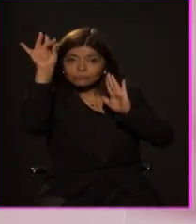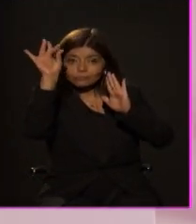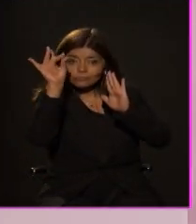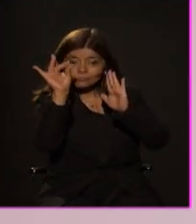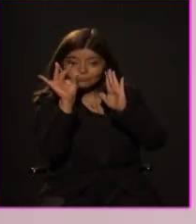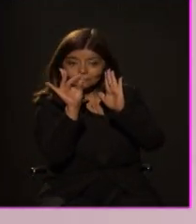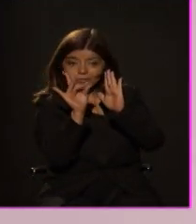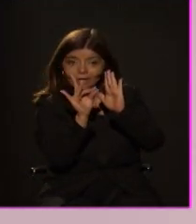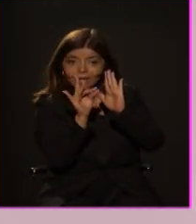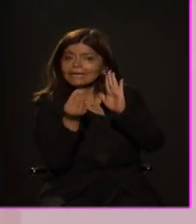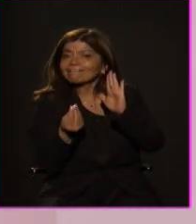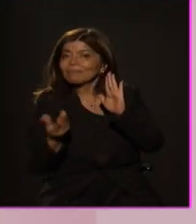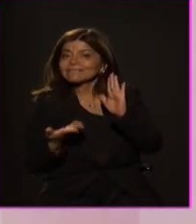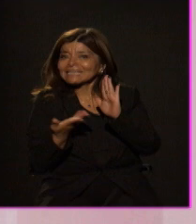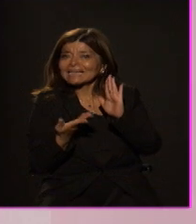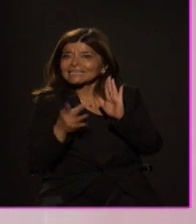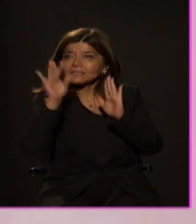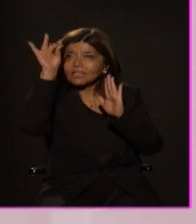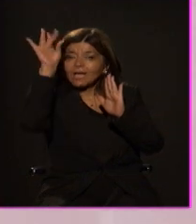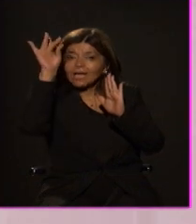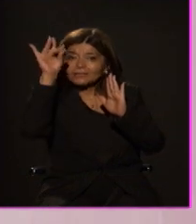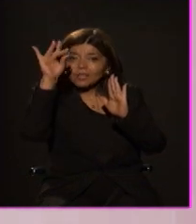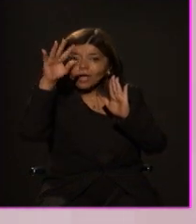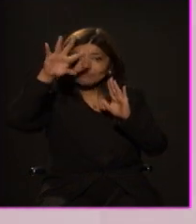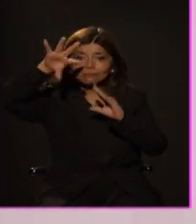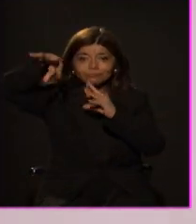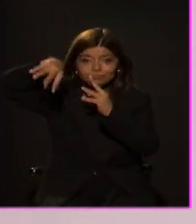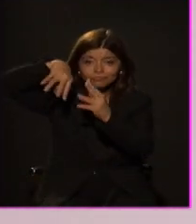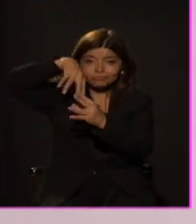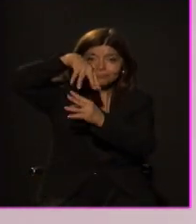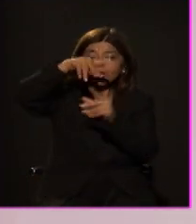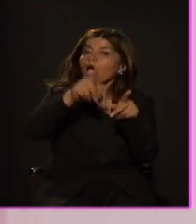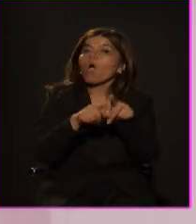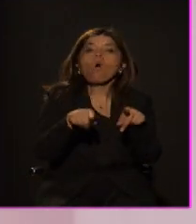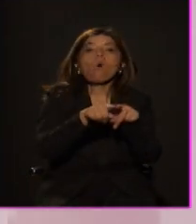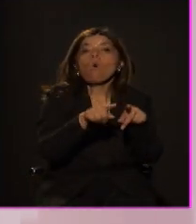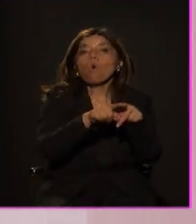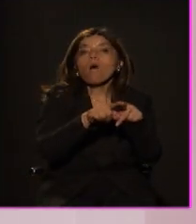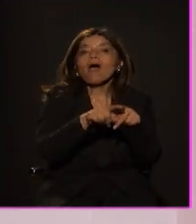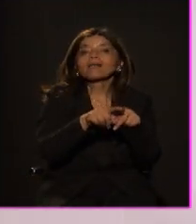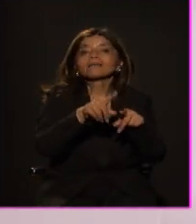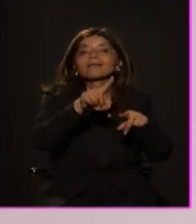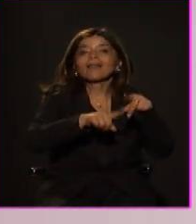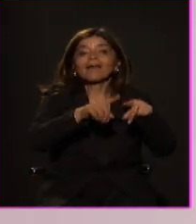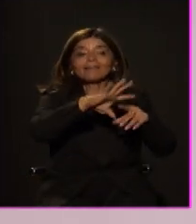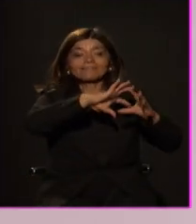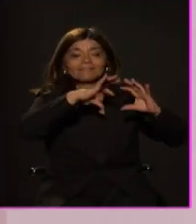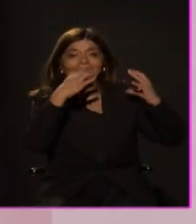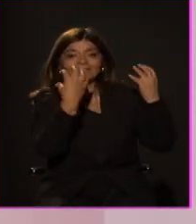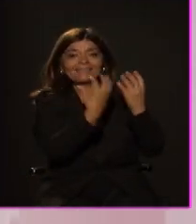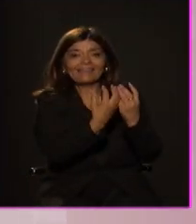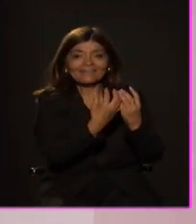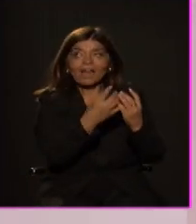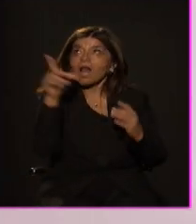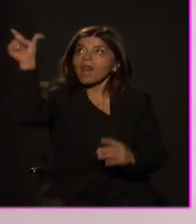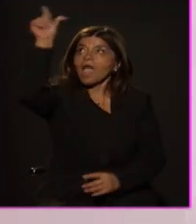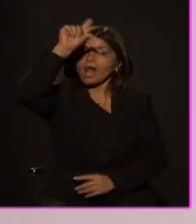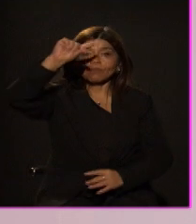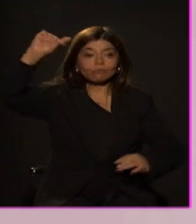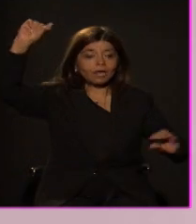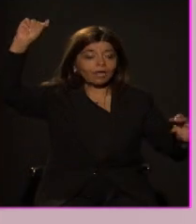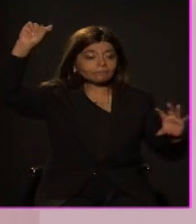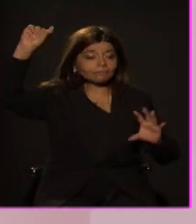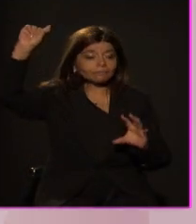qué le va a ocurrir a la estrella? Va a sufrir fuerzas de marea. Igual que la Tierra, tiene mareas debido a la Luna, esta estrella se va a empezar a